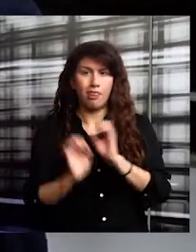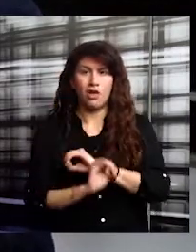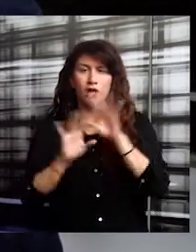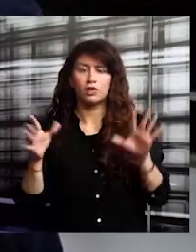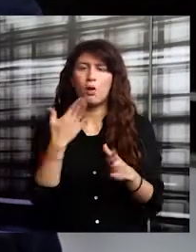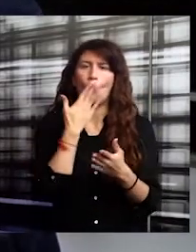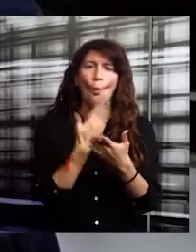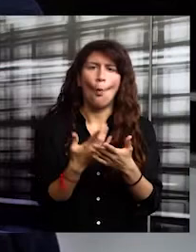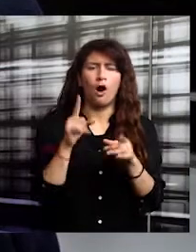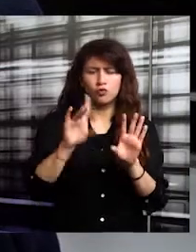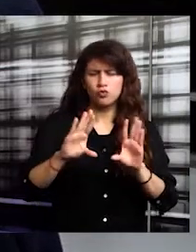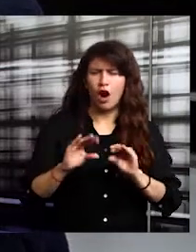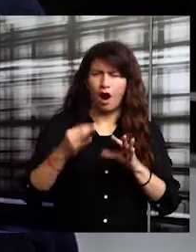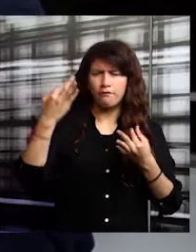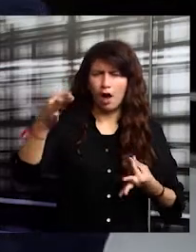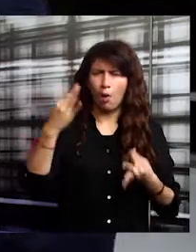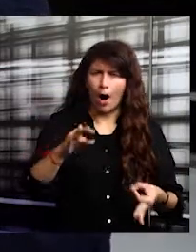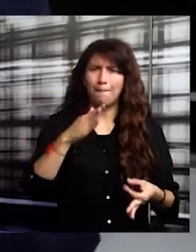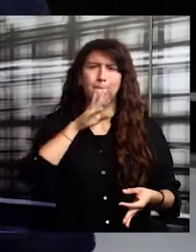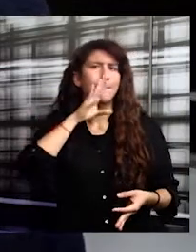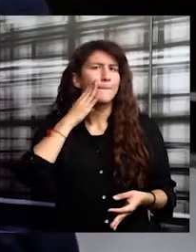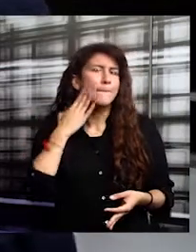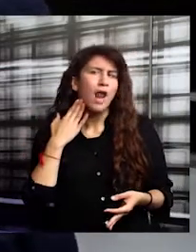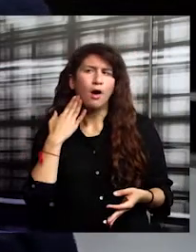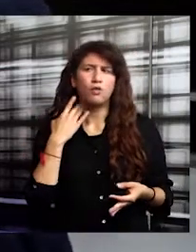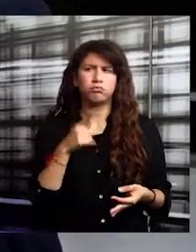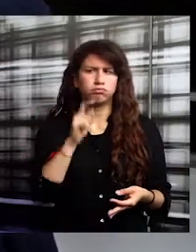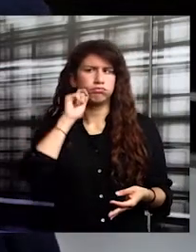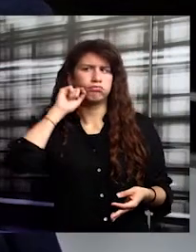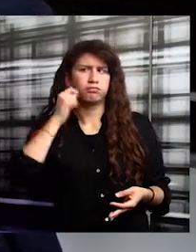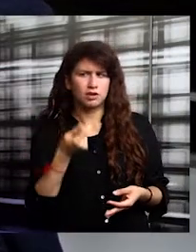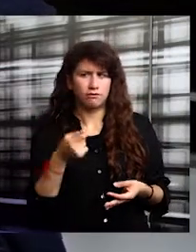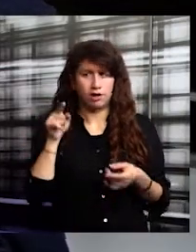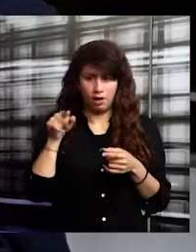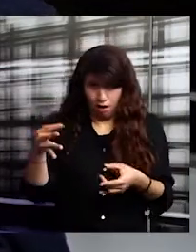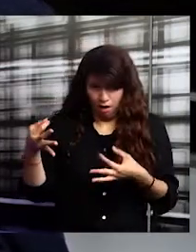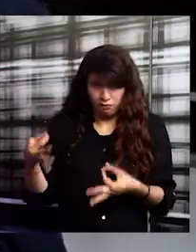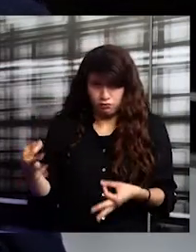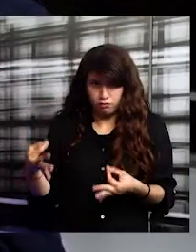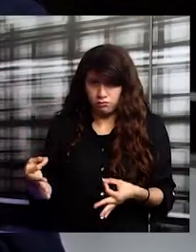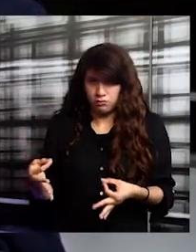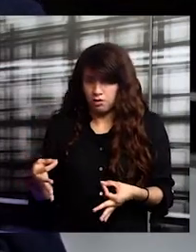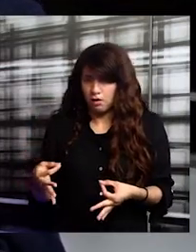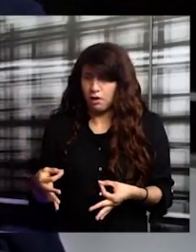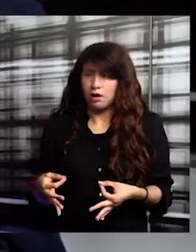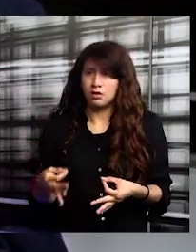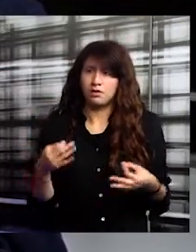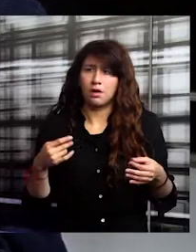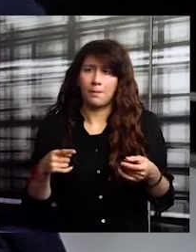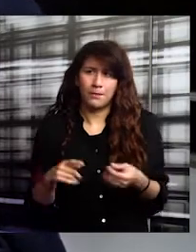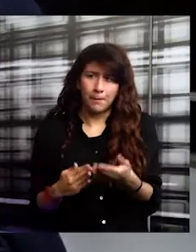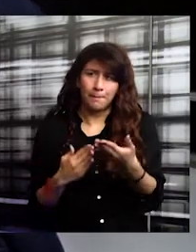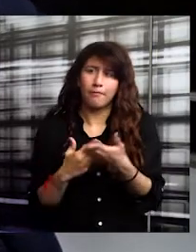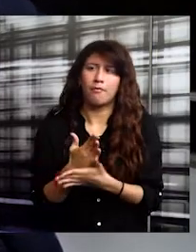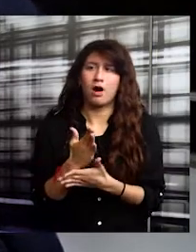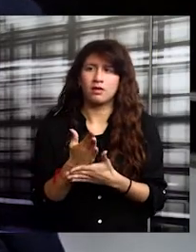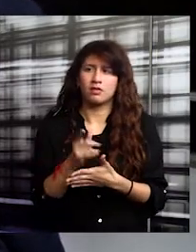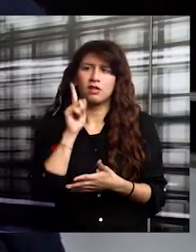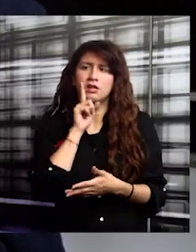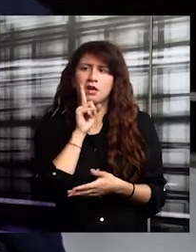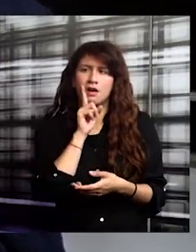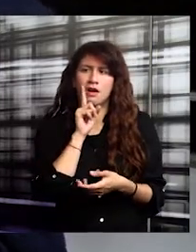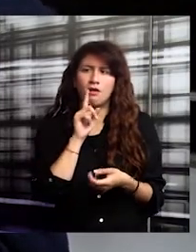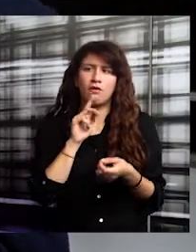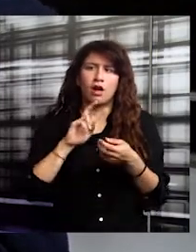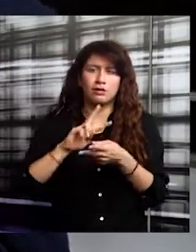en blanco, Alejandro, significa esto que parten quienes van a conformar, ya vamos a hablar de las dos instancias,